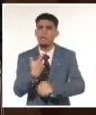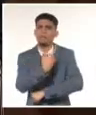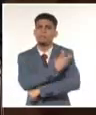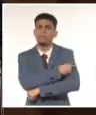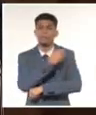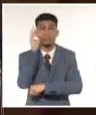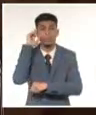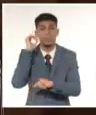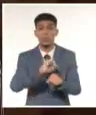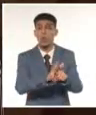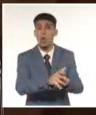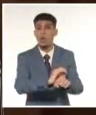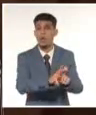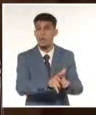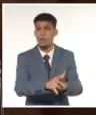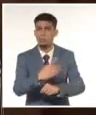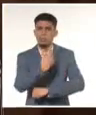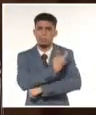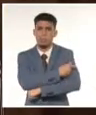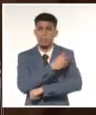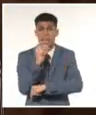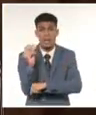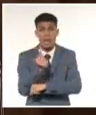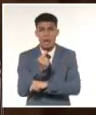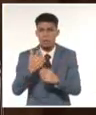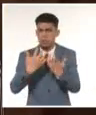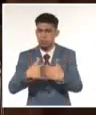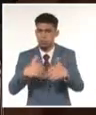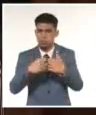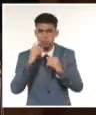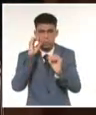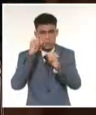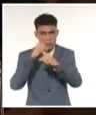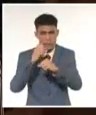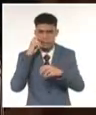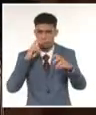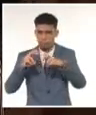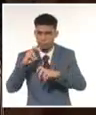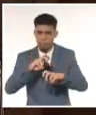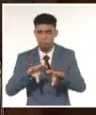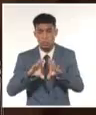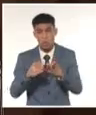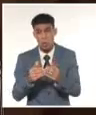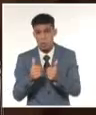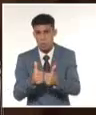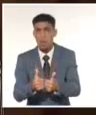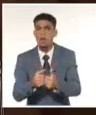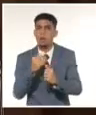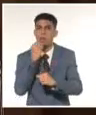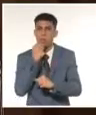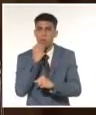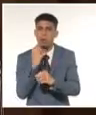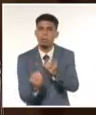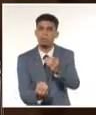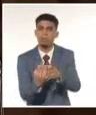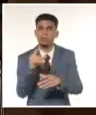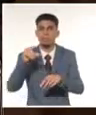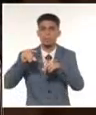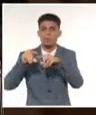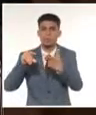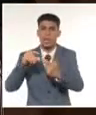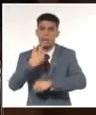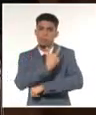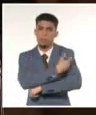y salvaron a este país de la pandemia o buscaron alternativas médicas y técnicas a retos inéditos. Es